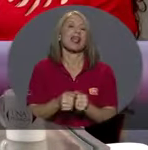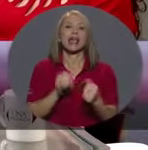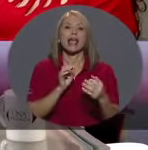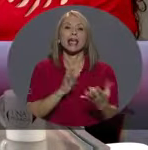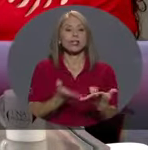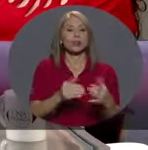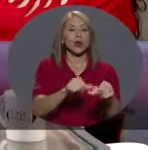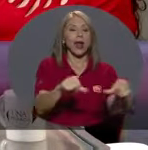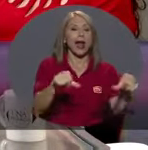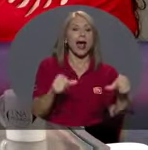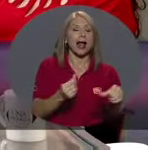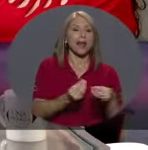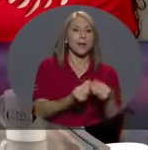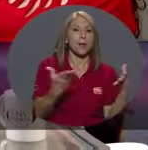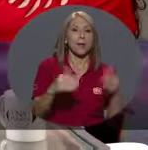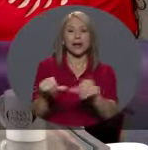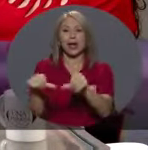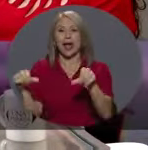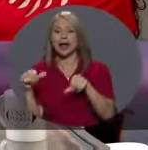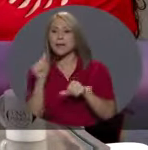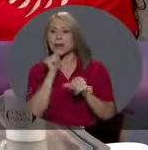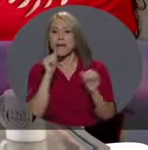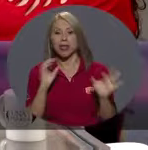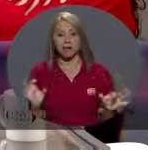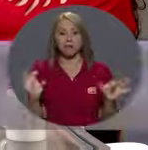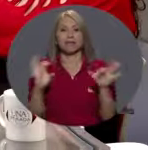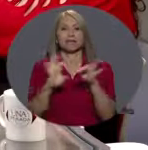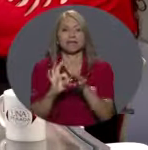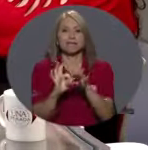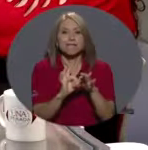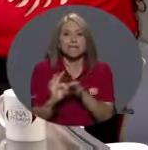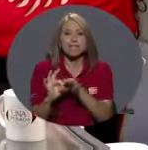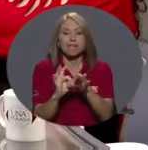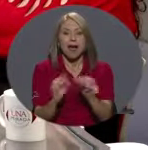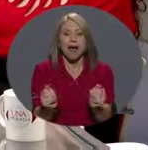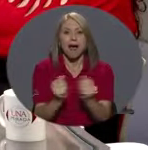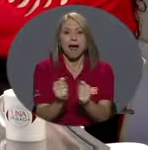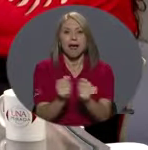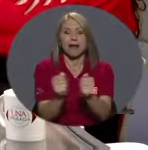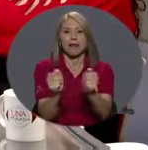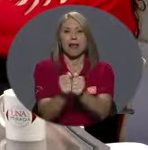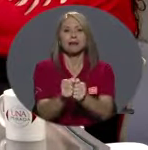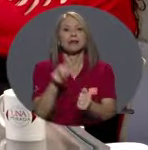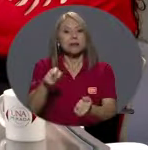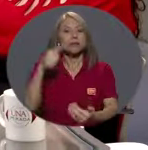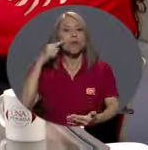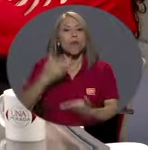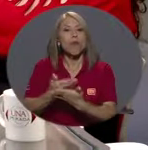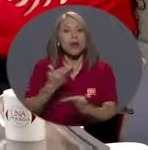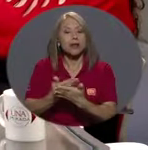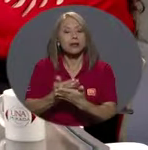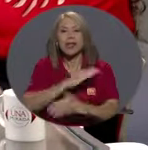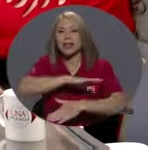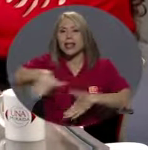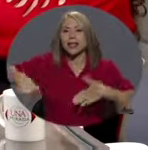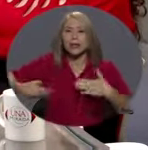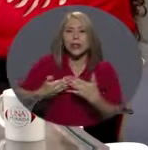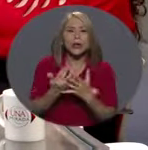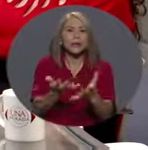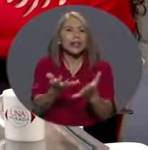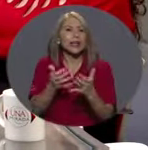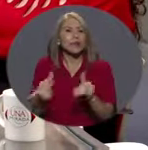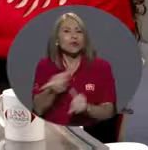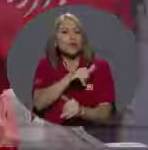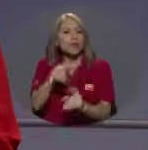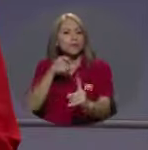estas alianzas público-privadas son la muestra precisamente de que todos vamos buscando el